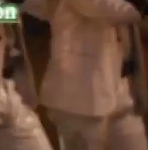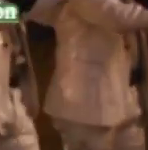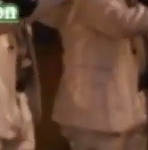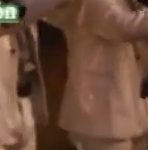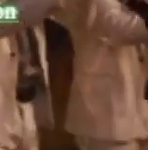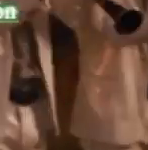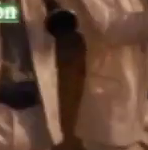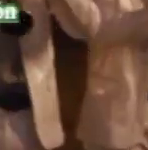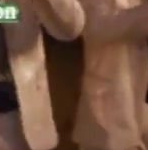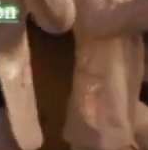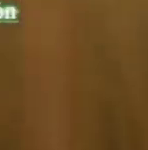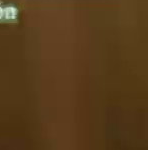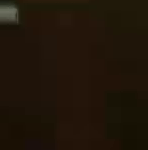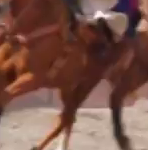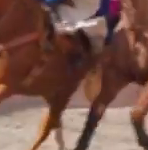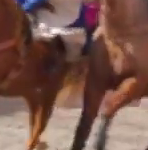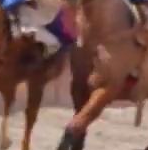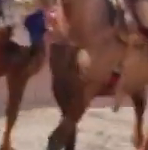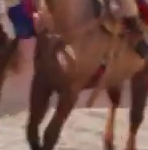Arrolladora.